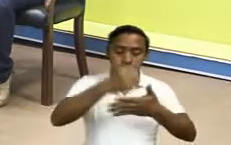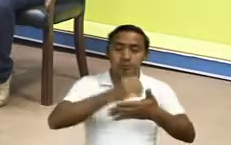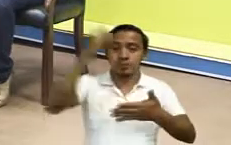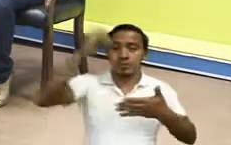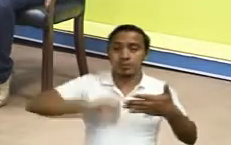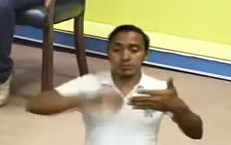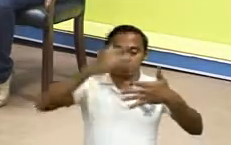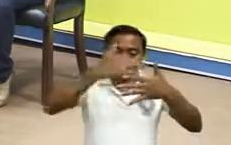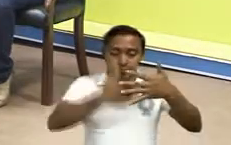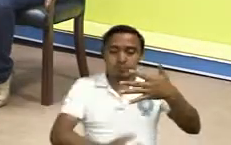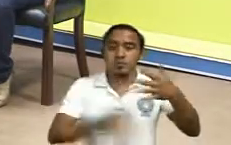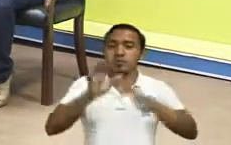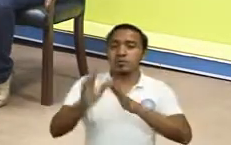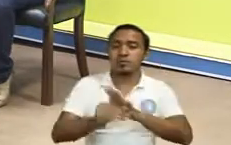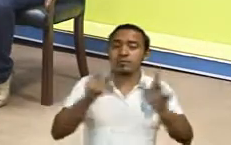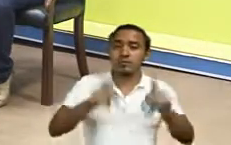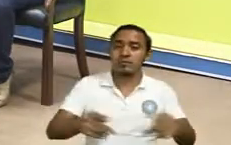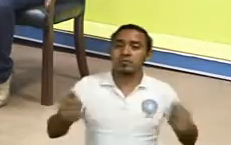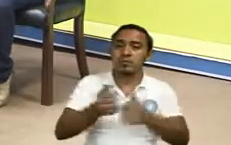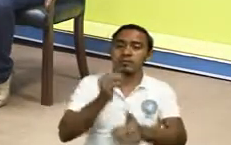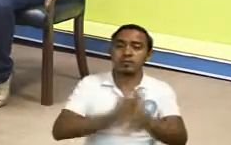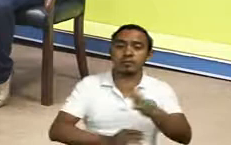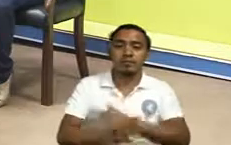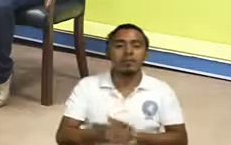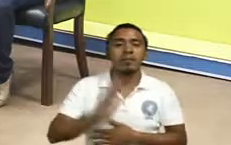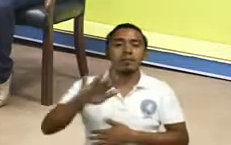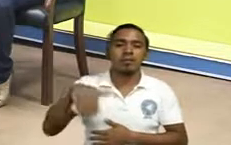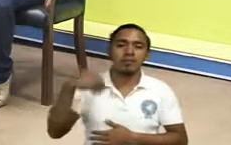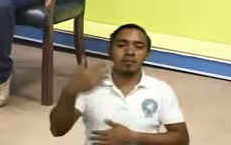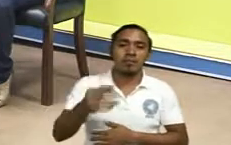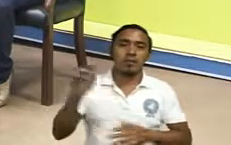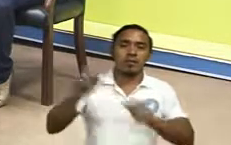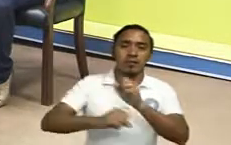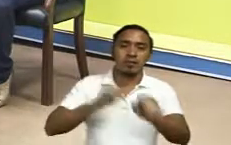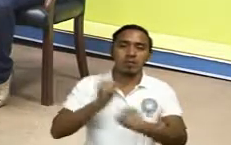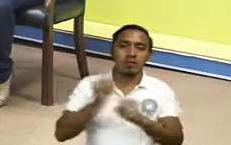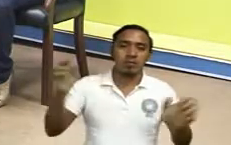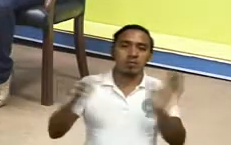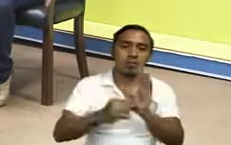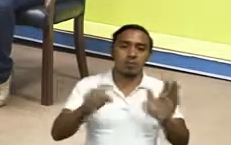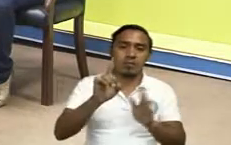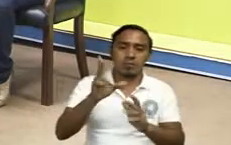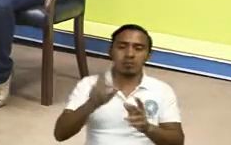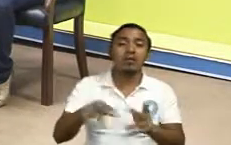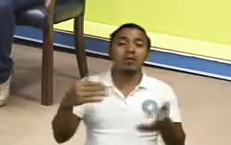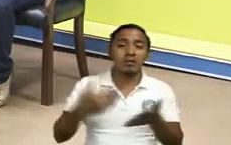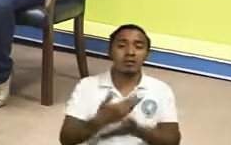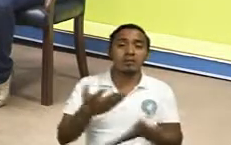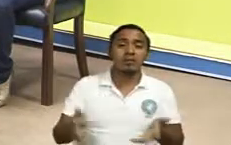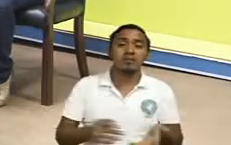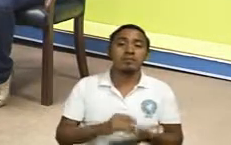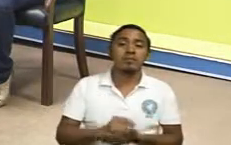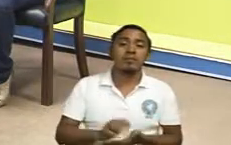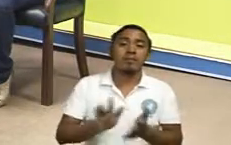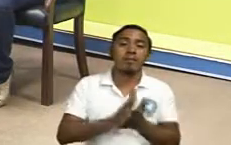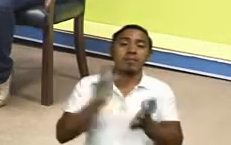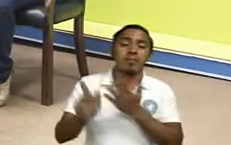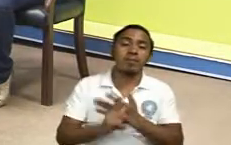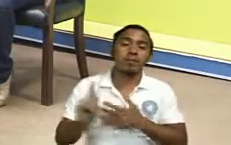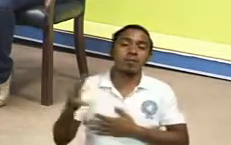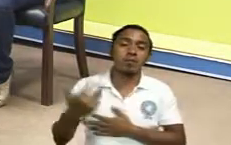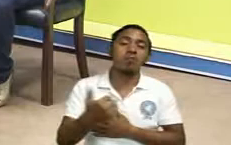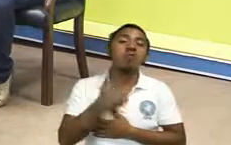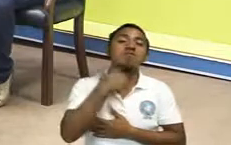con discapacidad. Luego, en el 2012, pasa a ser el programa Todos con Voz, que es programa emblemático de